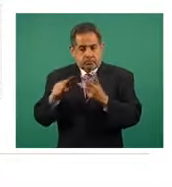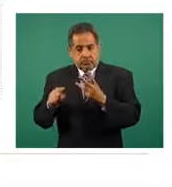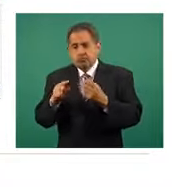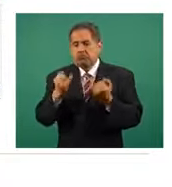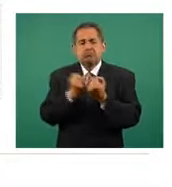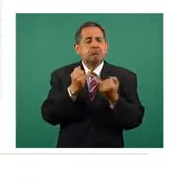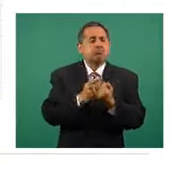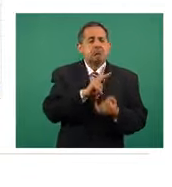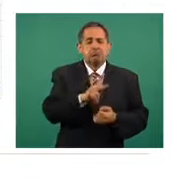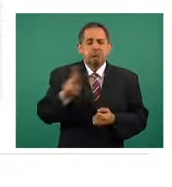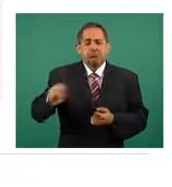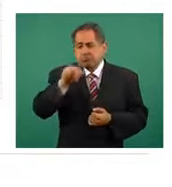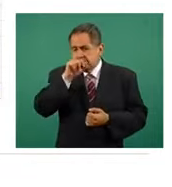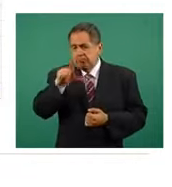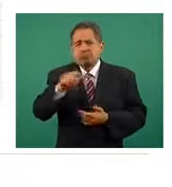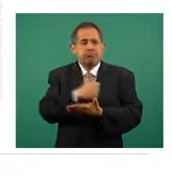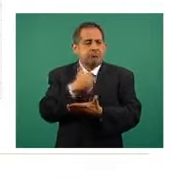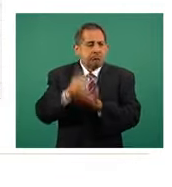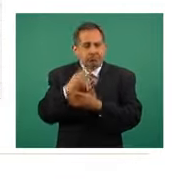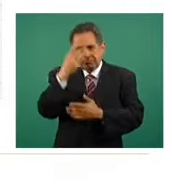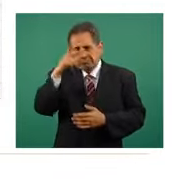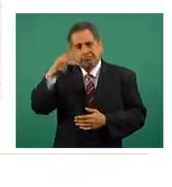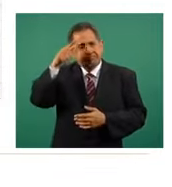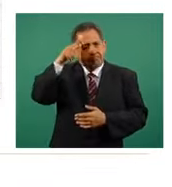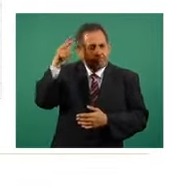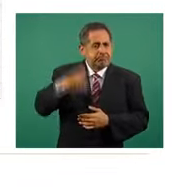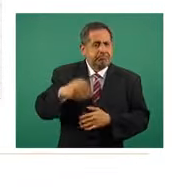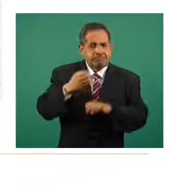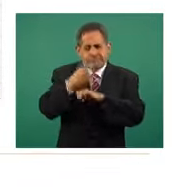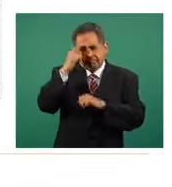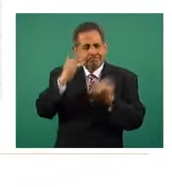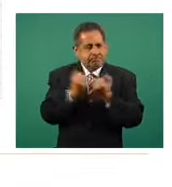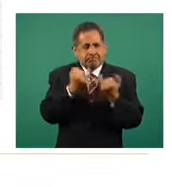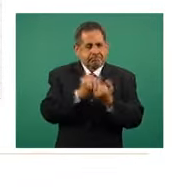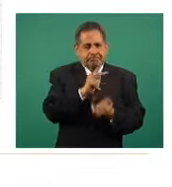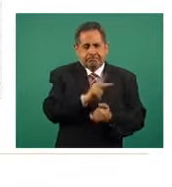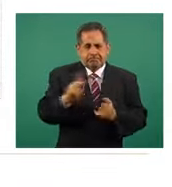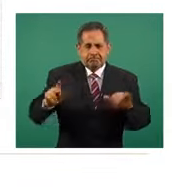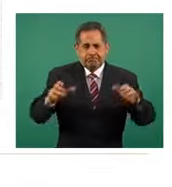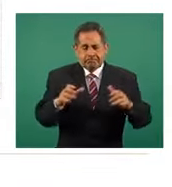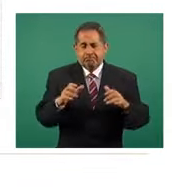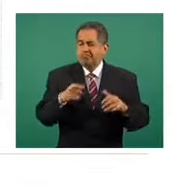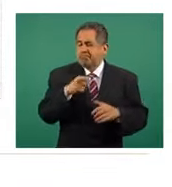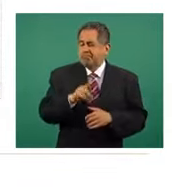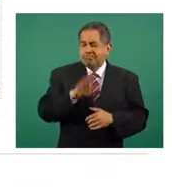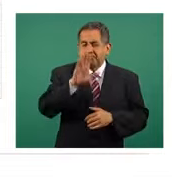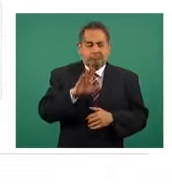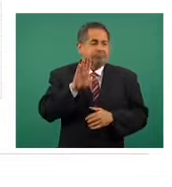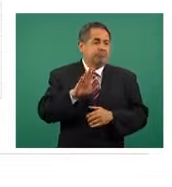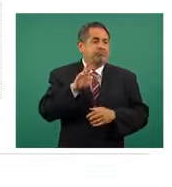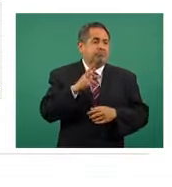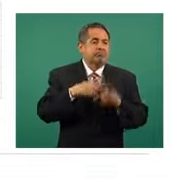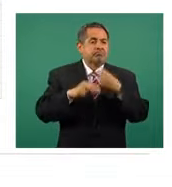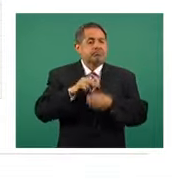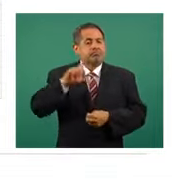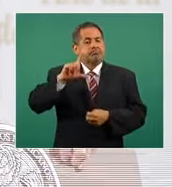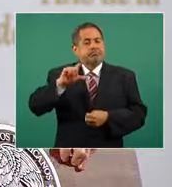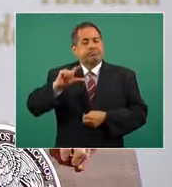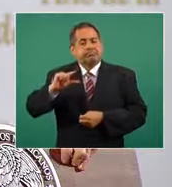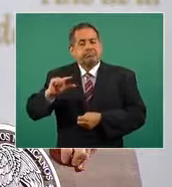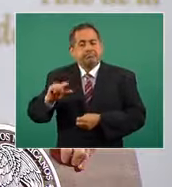muy semejantes a las de Ciudad de México, a las de Hidalgo, a las del Estado de México. Apunta ya una tendencia a la baja, aunque